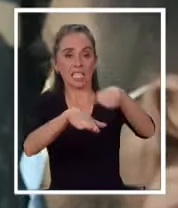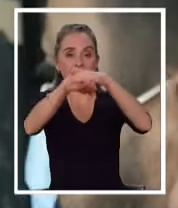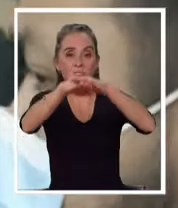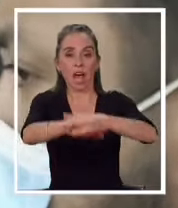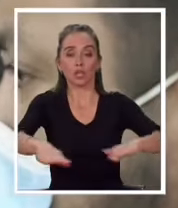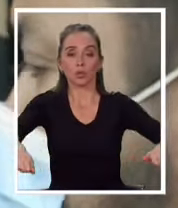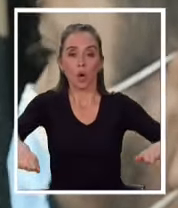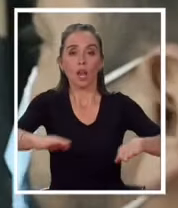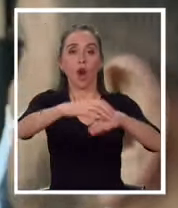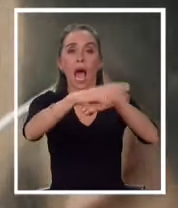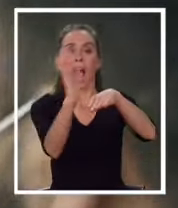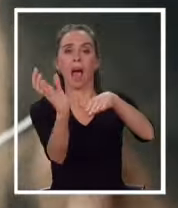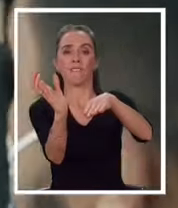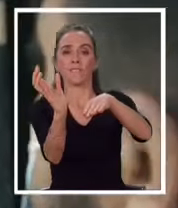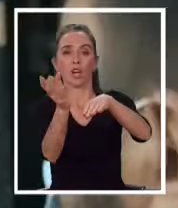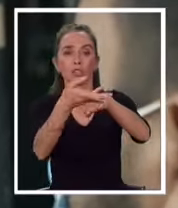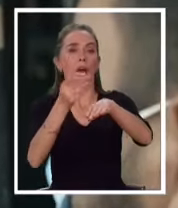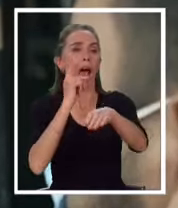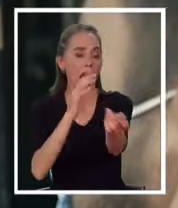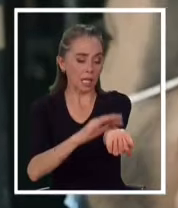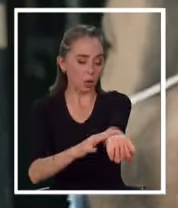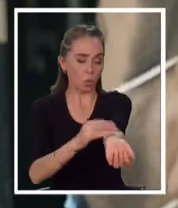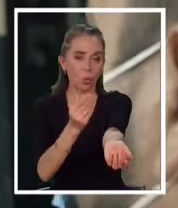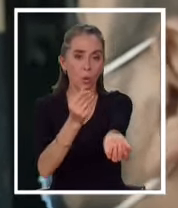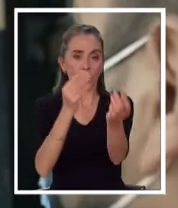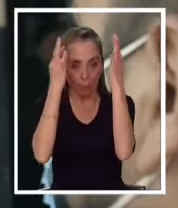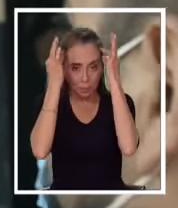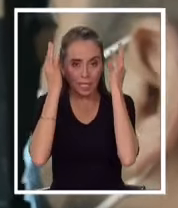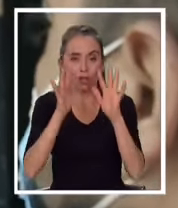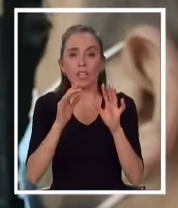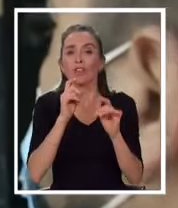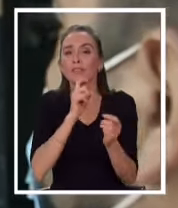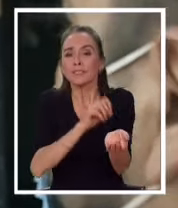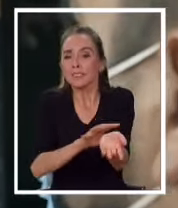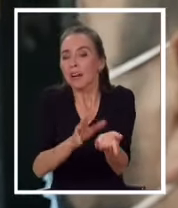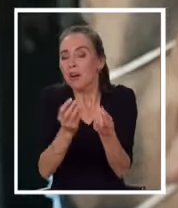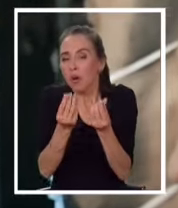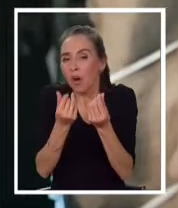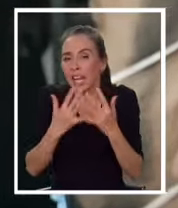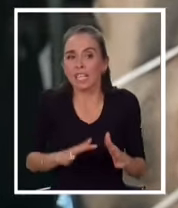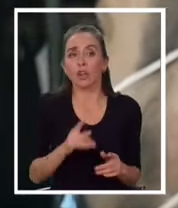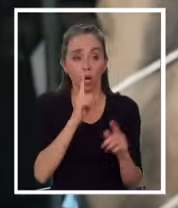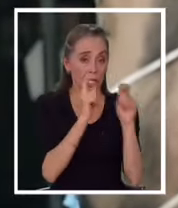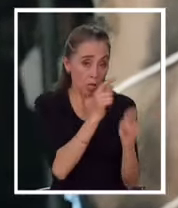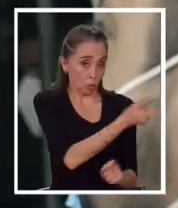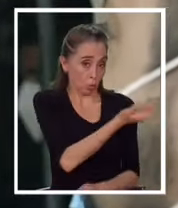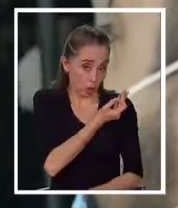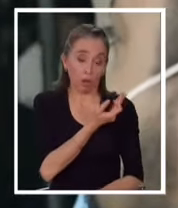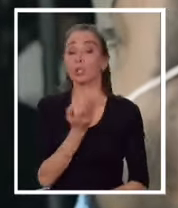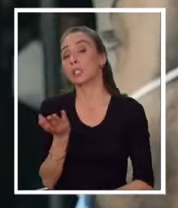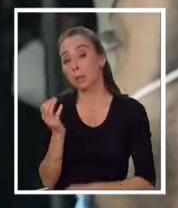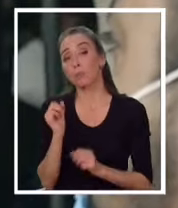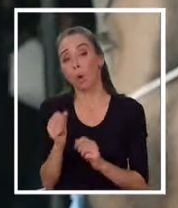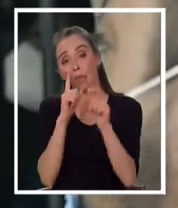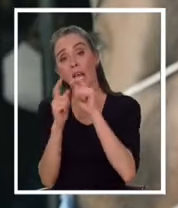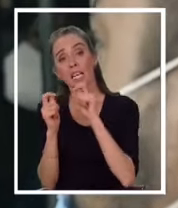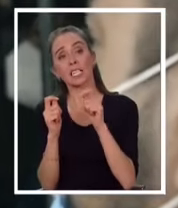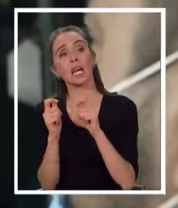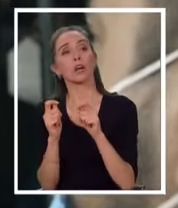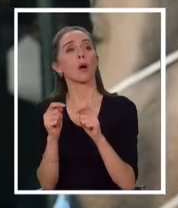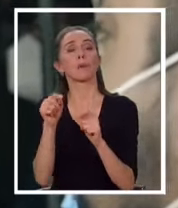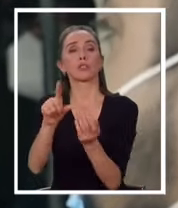con presunto o aparente residuo biológico, no, tú mismo decías, hay un riesgo, ¿no? Sí, puede existir un riesgo, pero ese